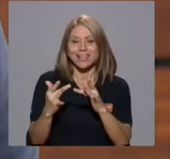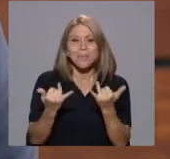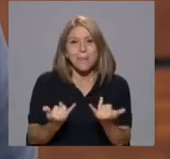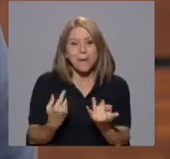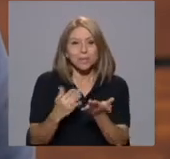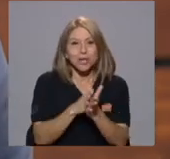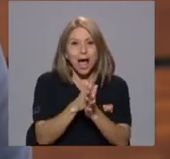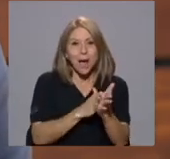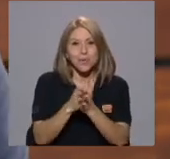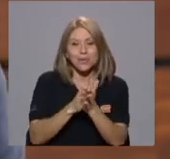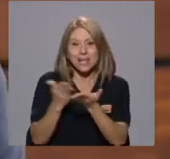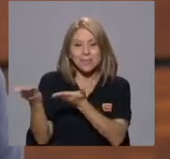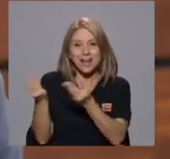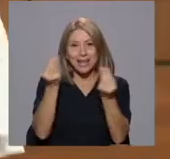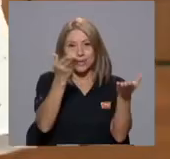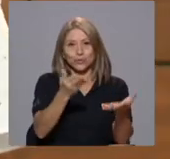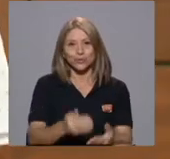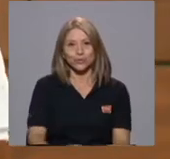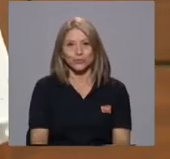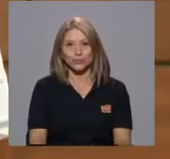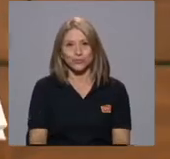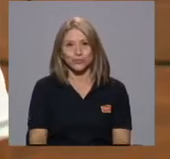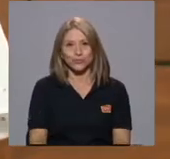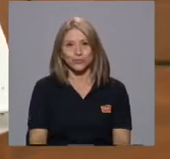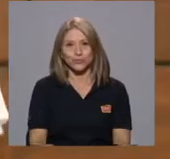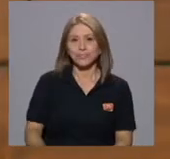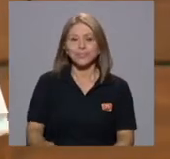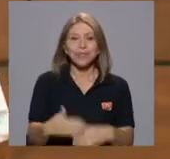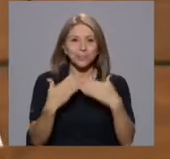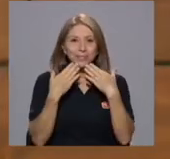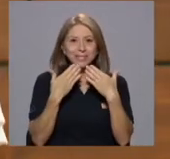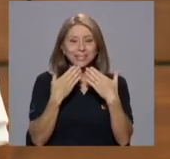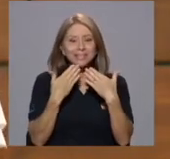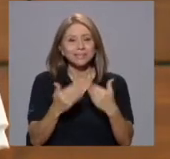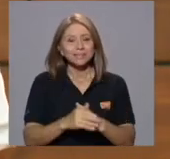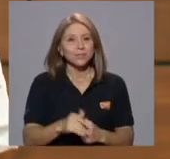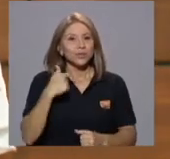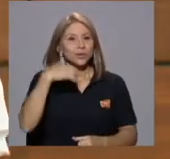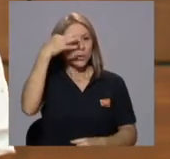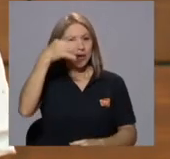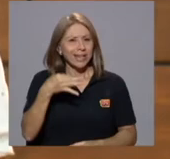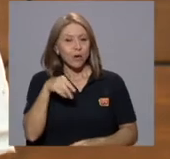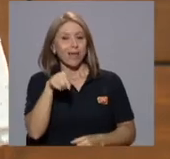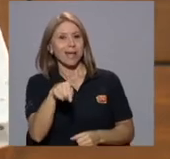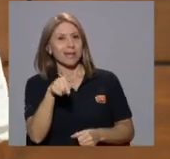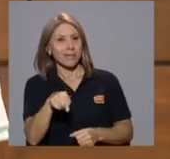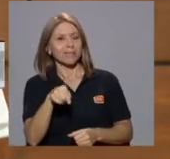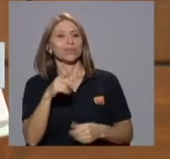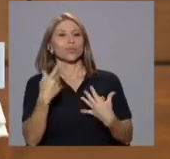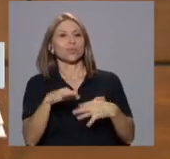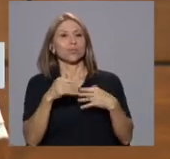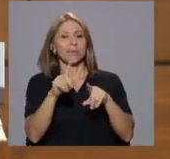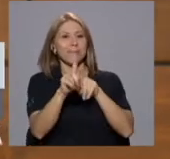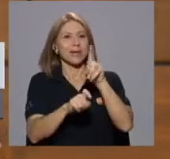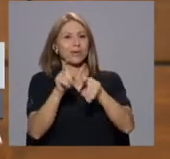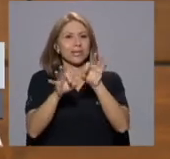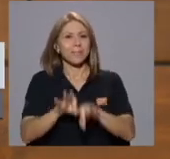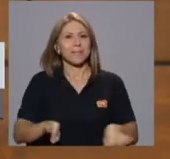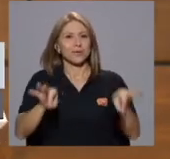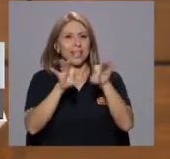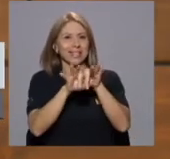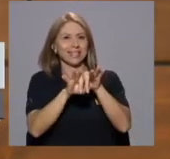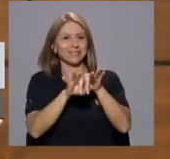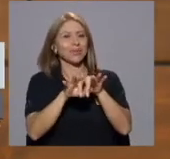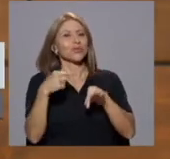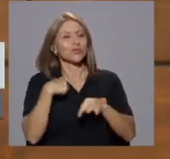Nani nos los comparta. Muchas gracias, Marlon. Creo que estas preguntas son esenciales y el señor Ricardo Lizano estoy segura que